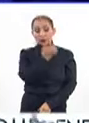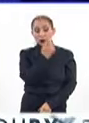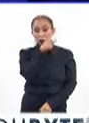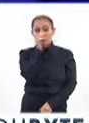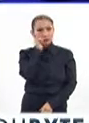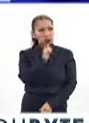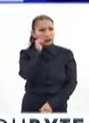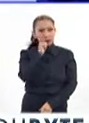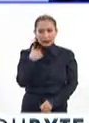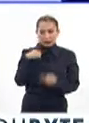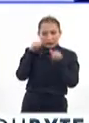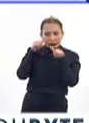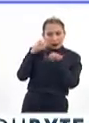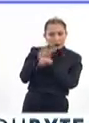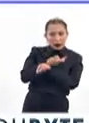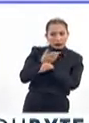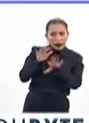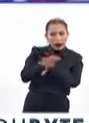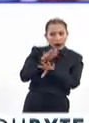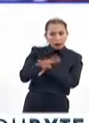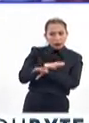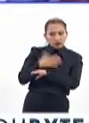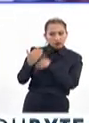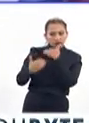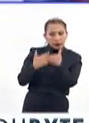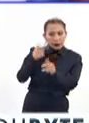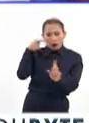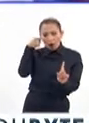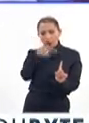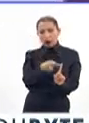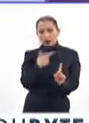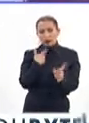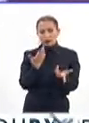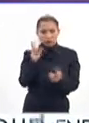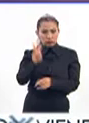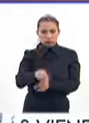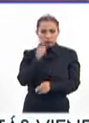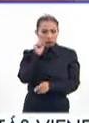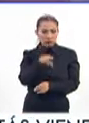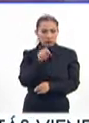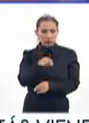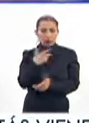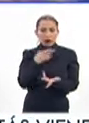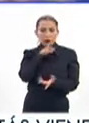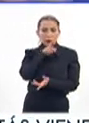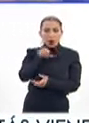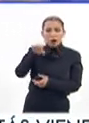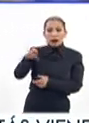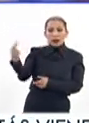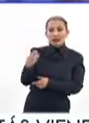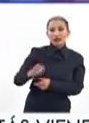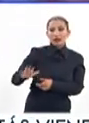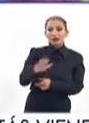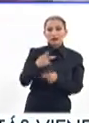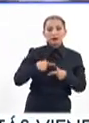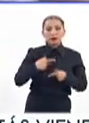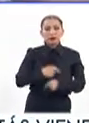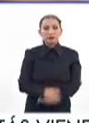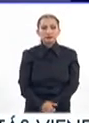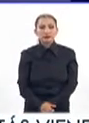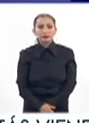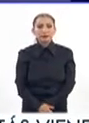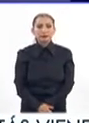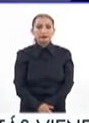facultad siempre ha estado atenta a estos cambios y persigue su objetivo invariable, que es dar respuesta a las necesidades de la